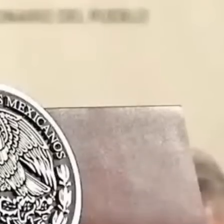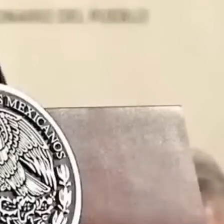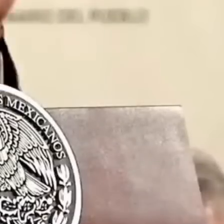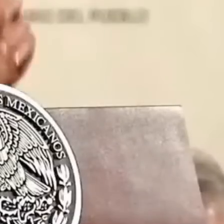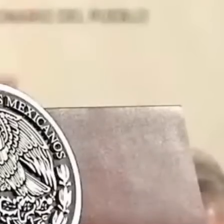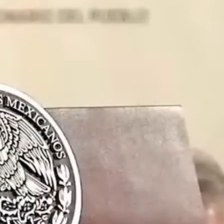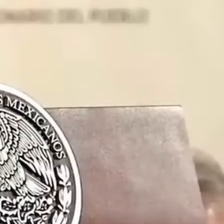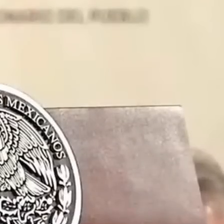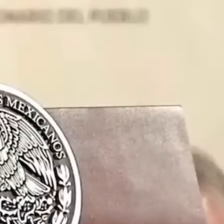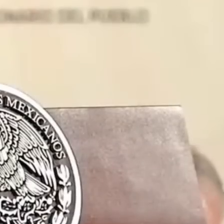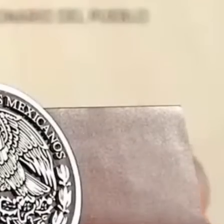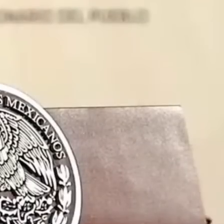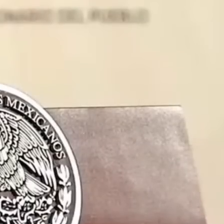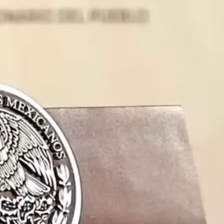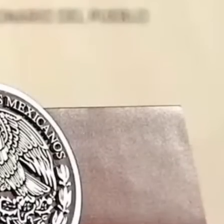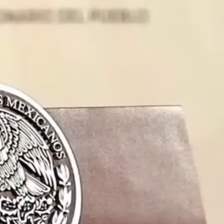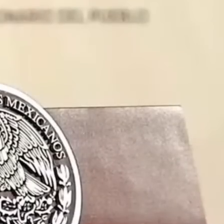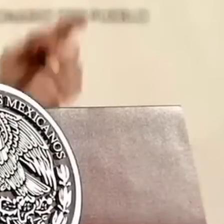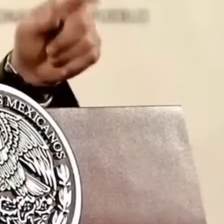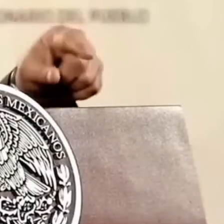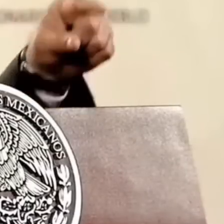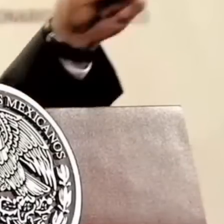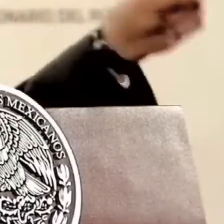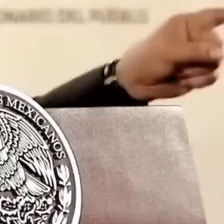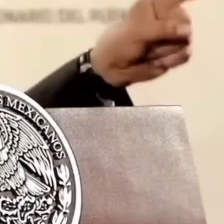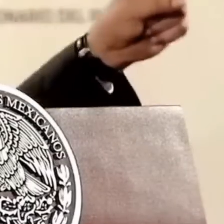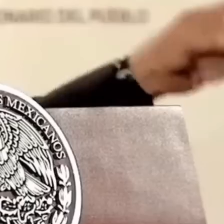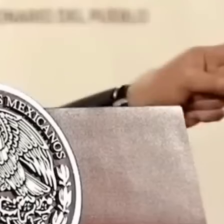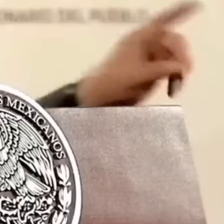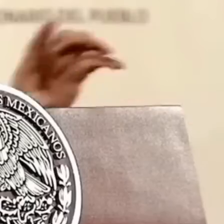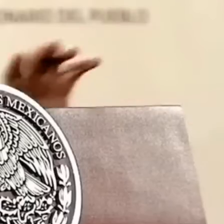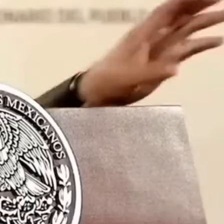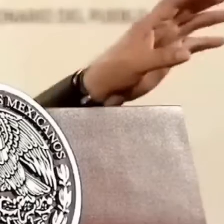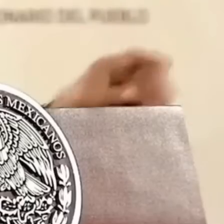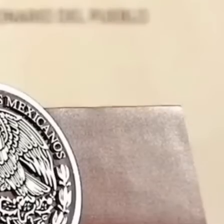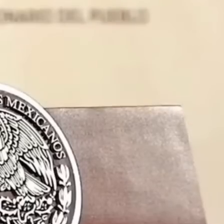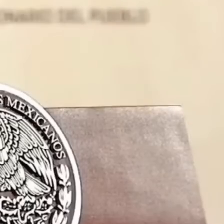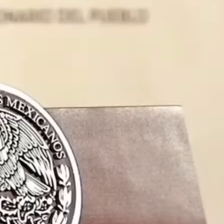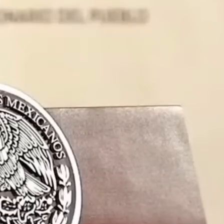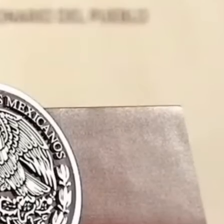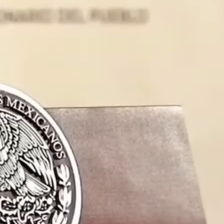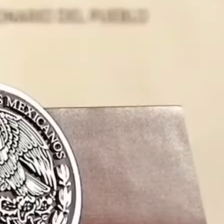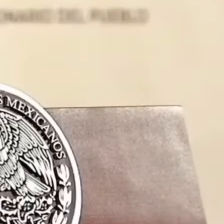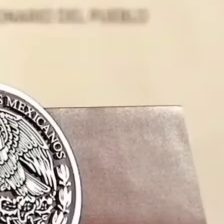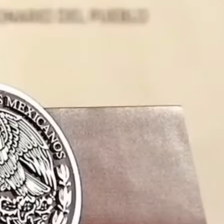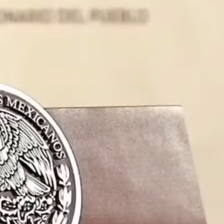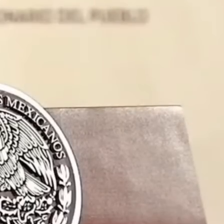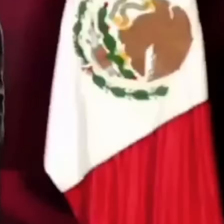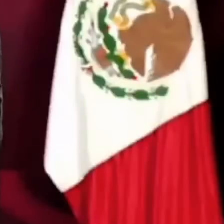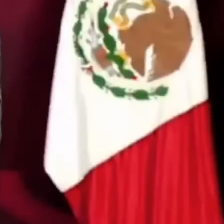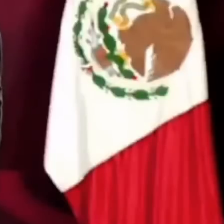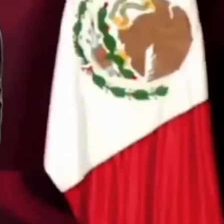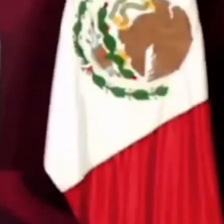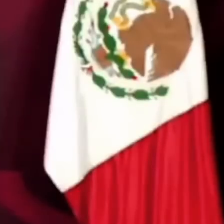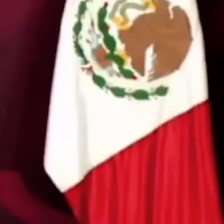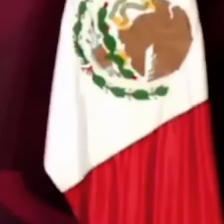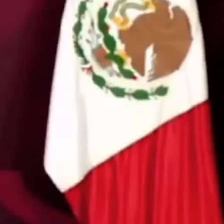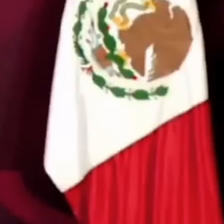favor, no, a favor de la hacienda pública, no, que